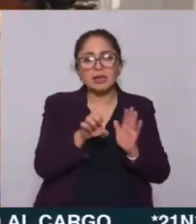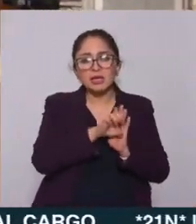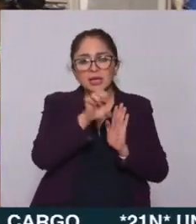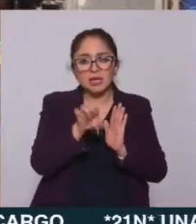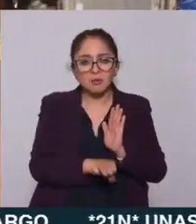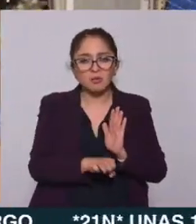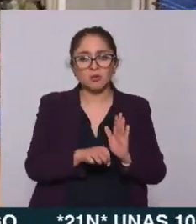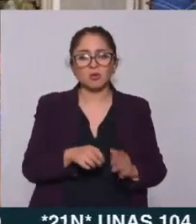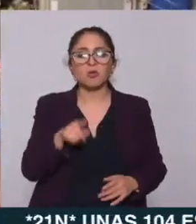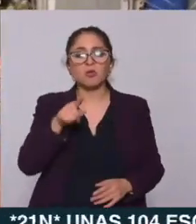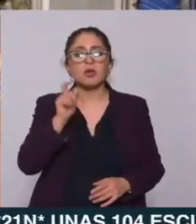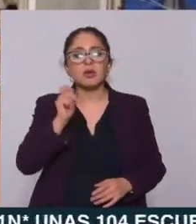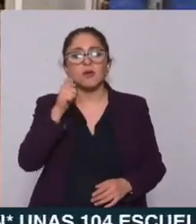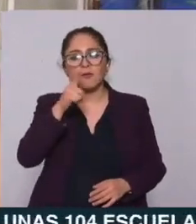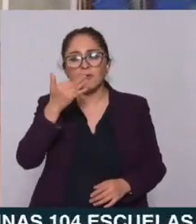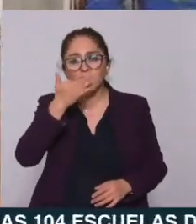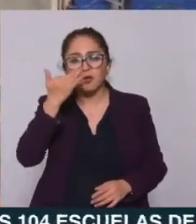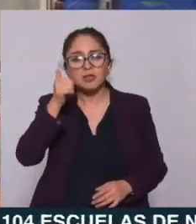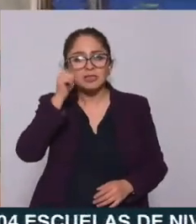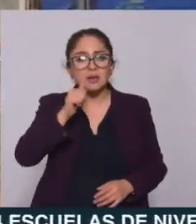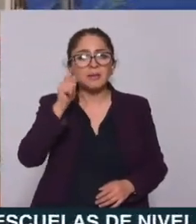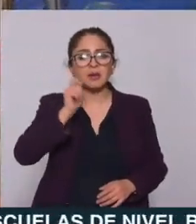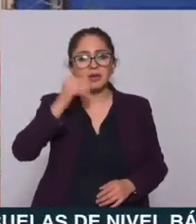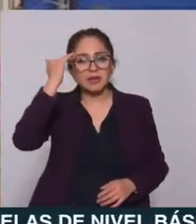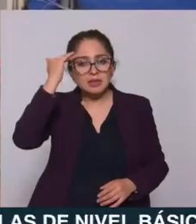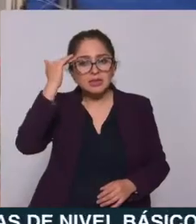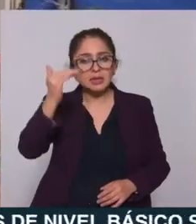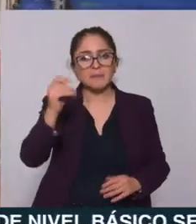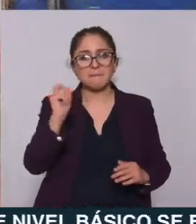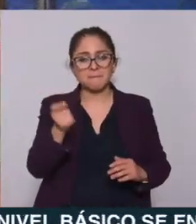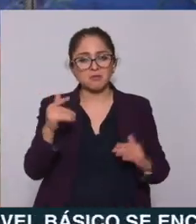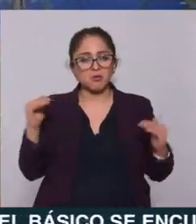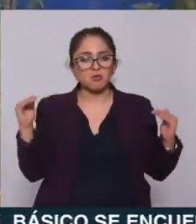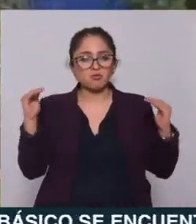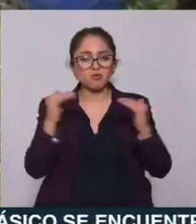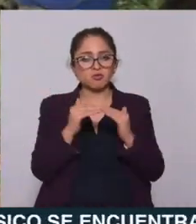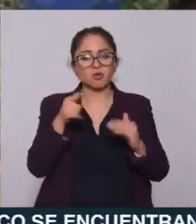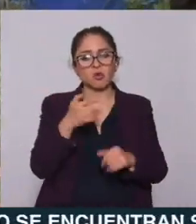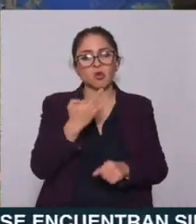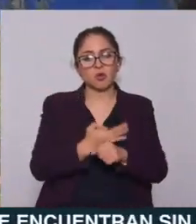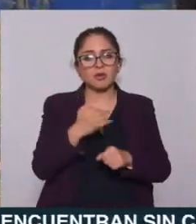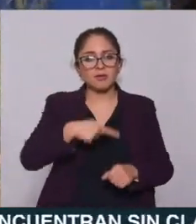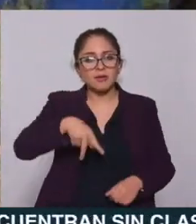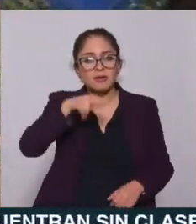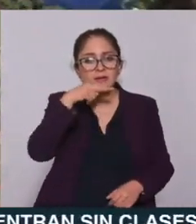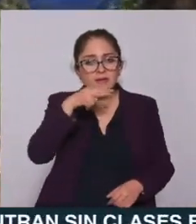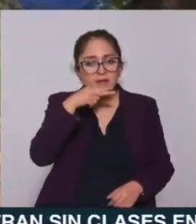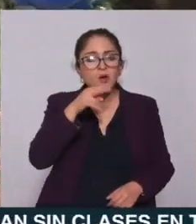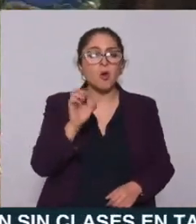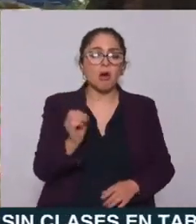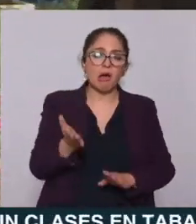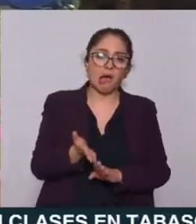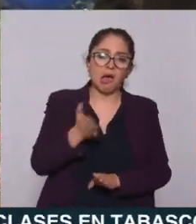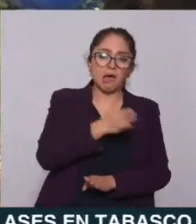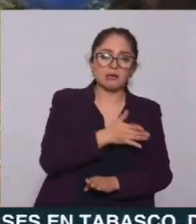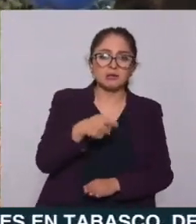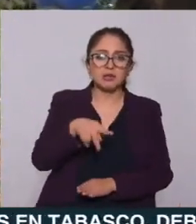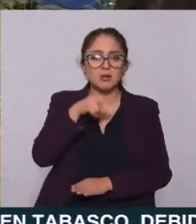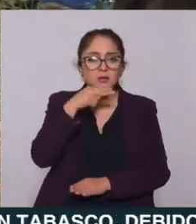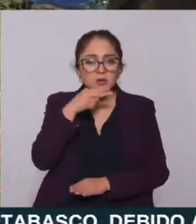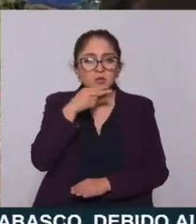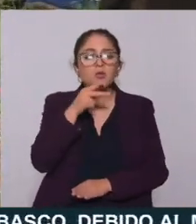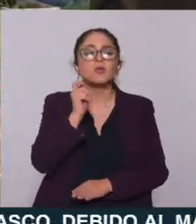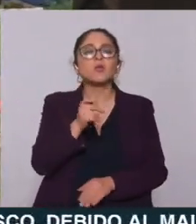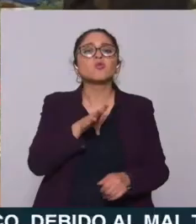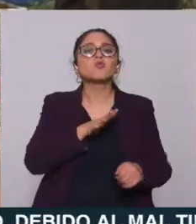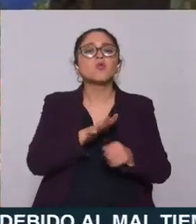es una flor característica de una temporada igual de característica que esta, la navideña o la prenavideña. ¿Cuáles